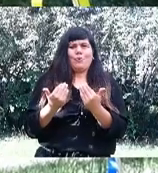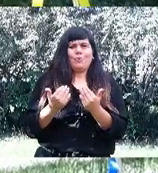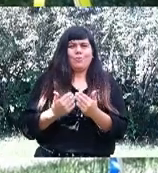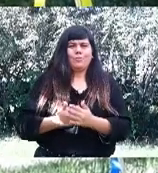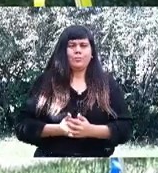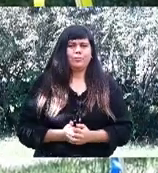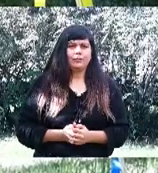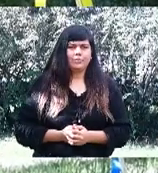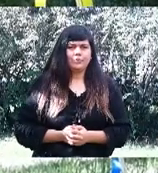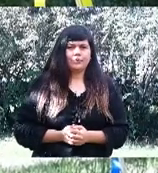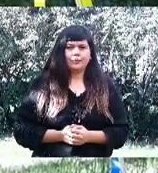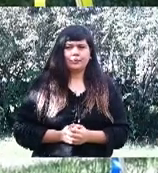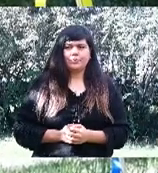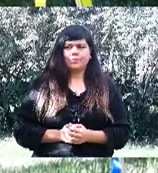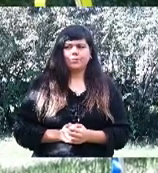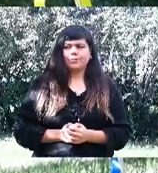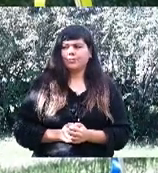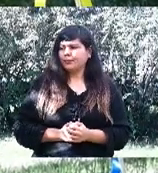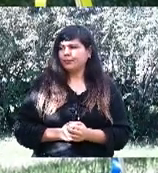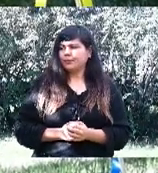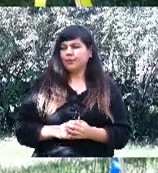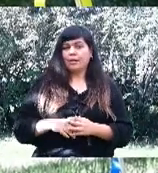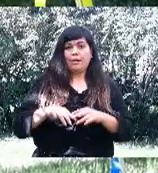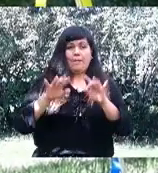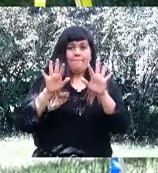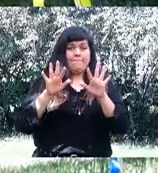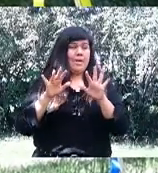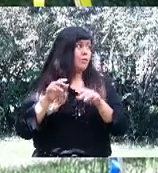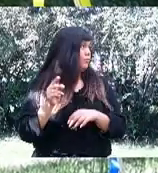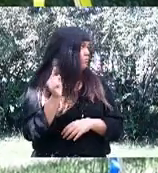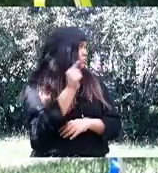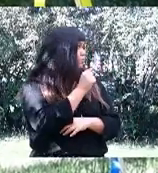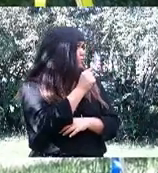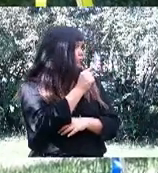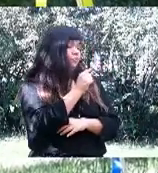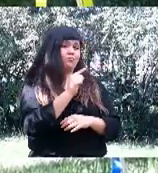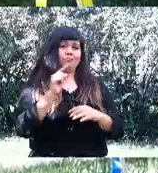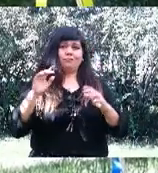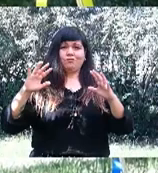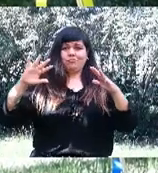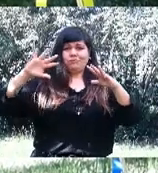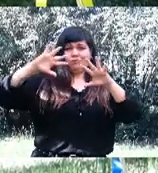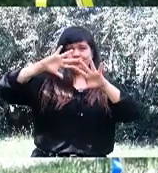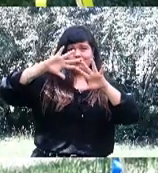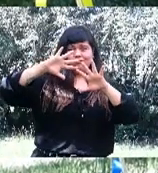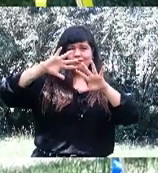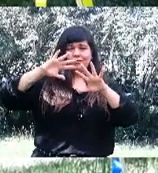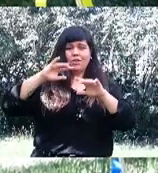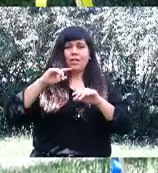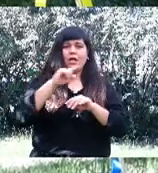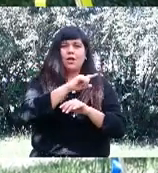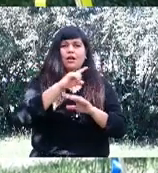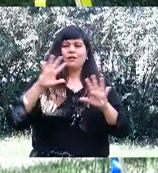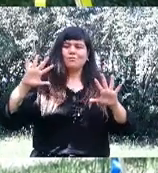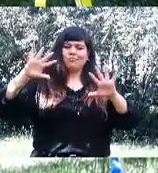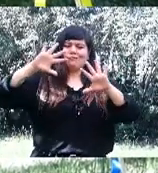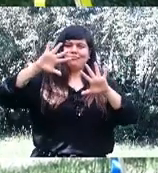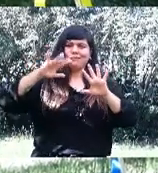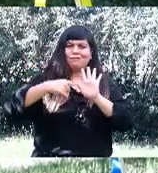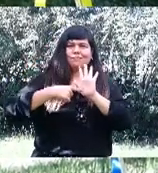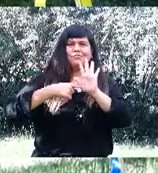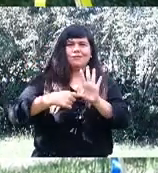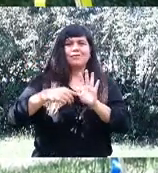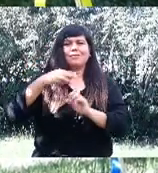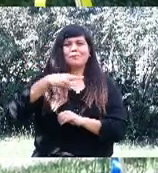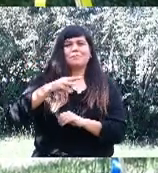puede avanzar eh las manos que están ahí transformarlas en el contenedor que comunican el centro interactivo